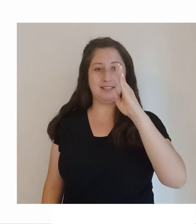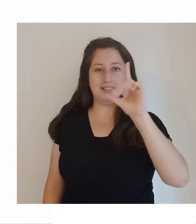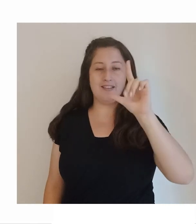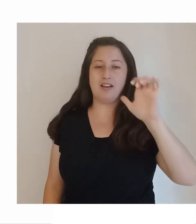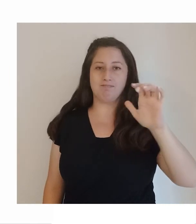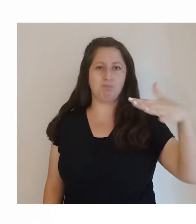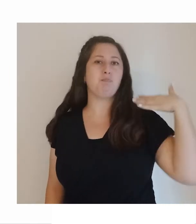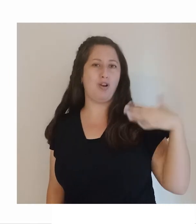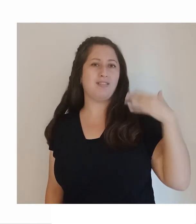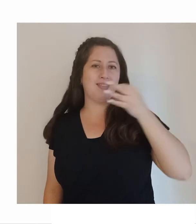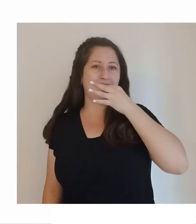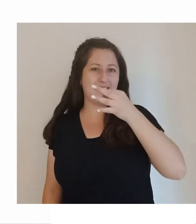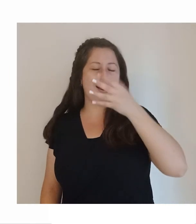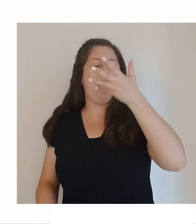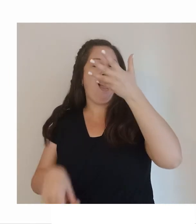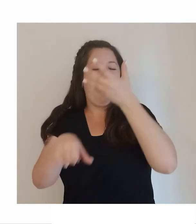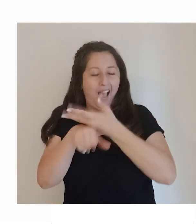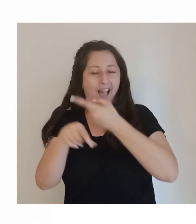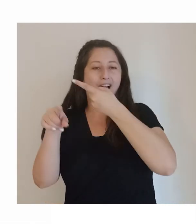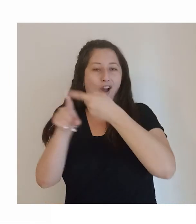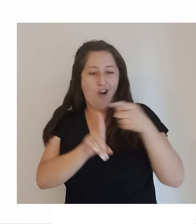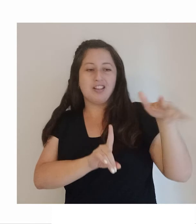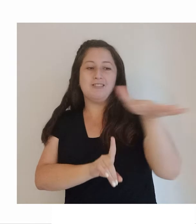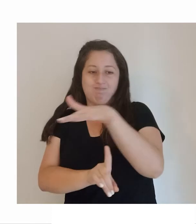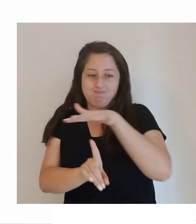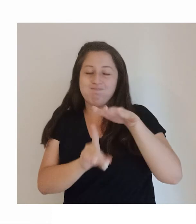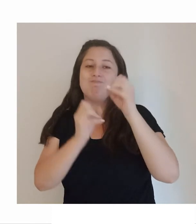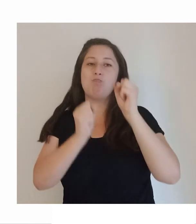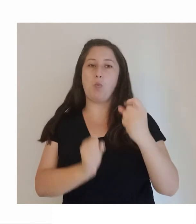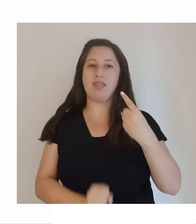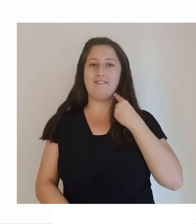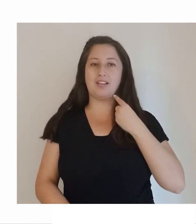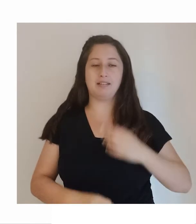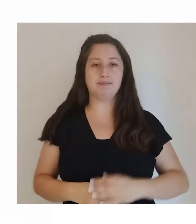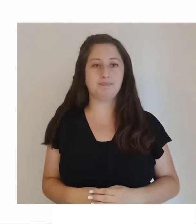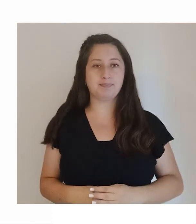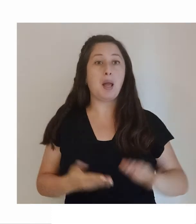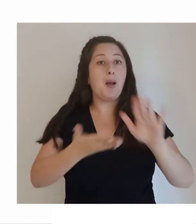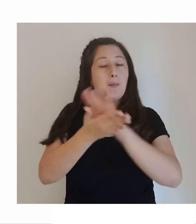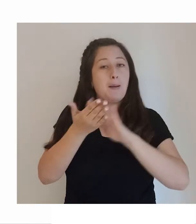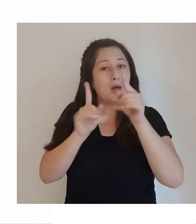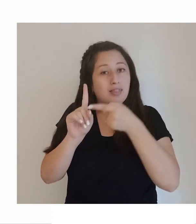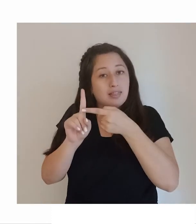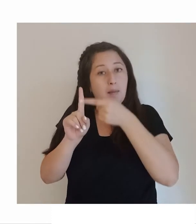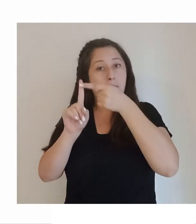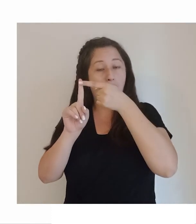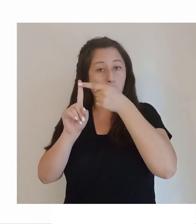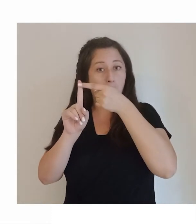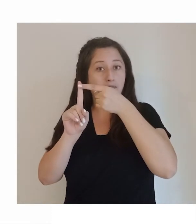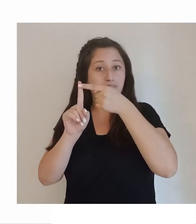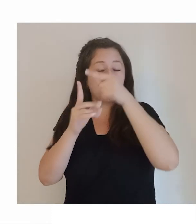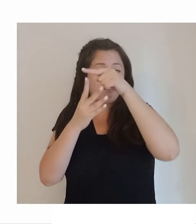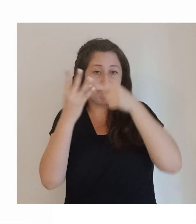que de todas formas, otros factores también pueden afectar, como la temperatura o